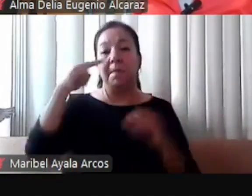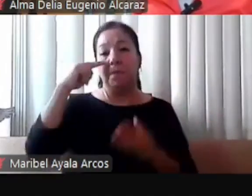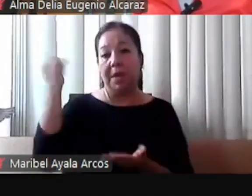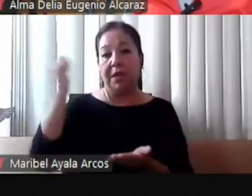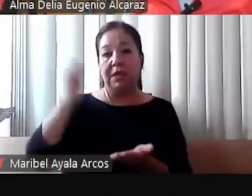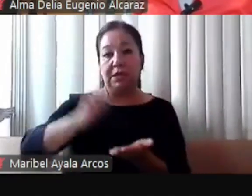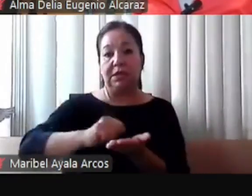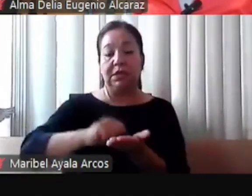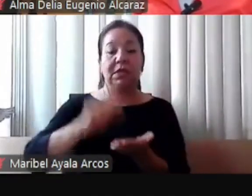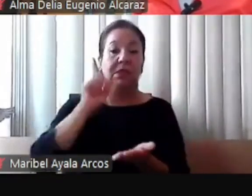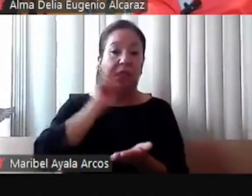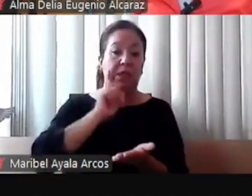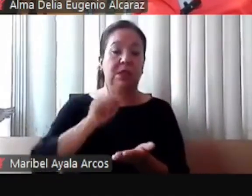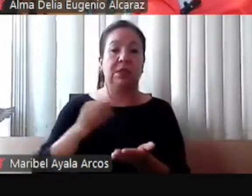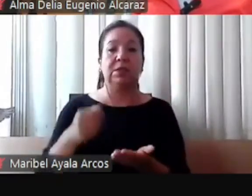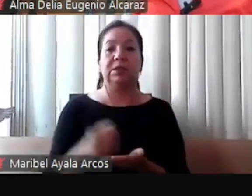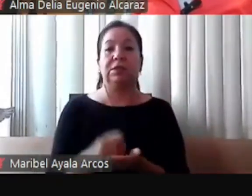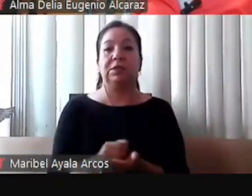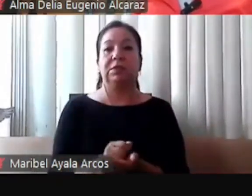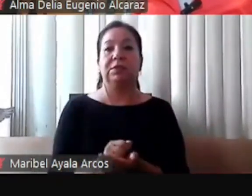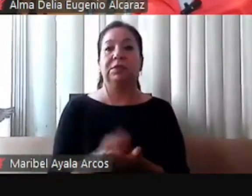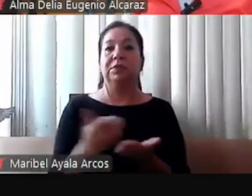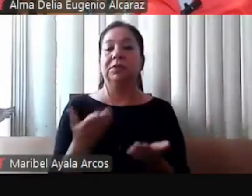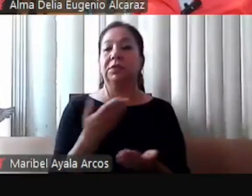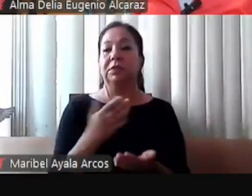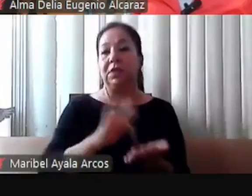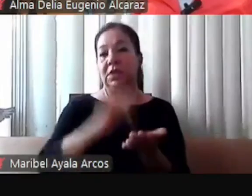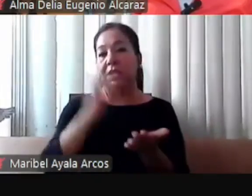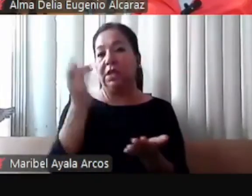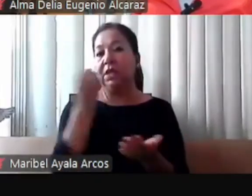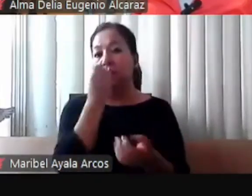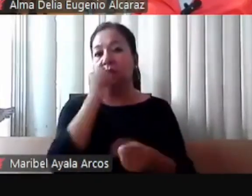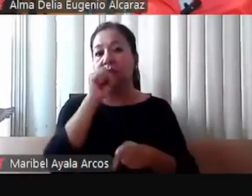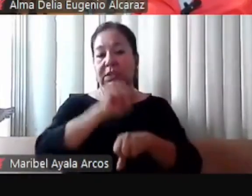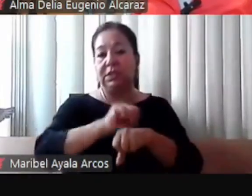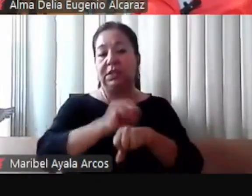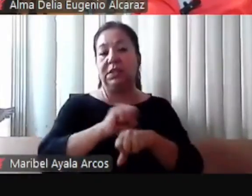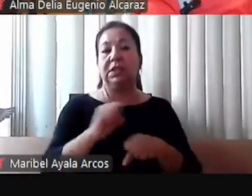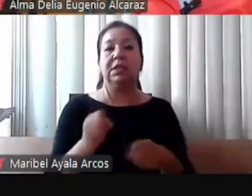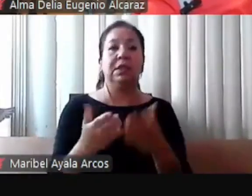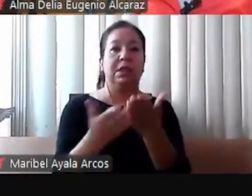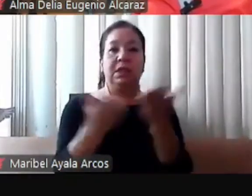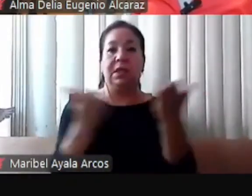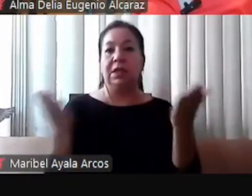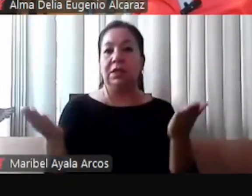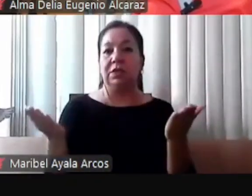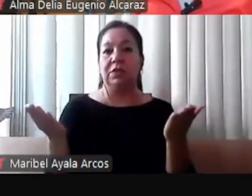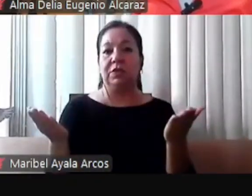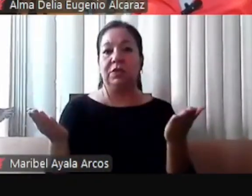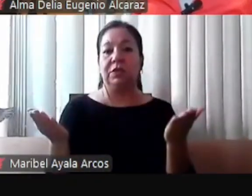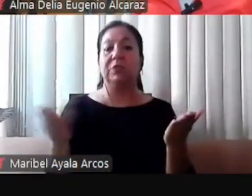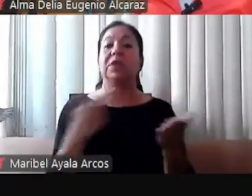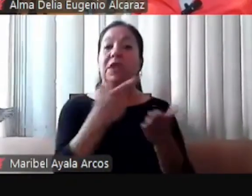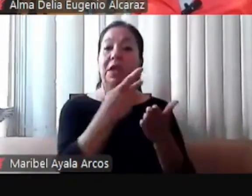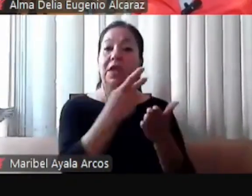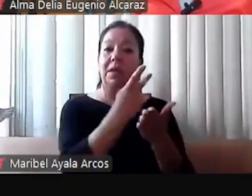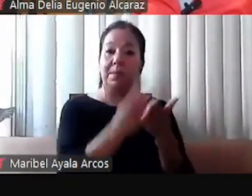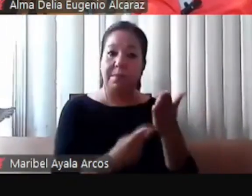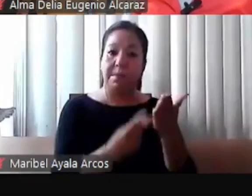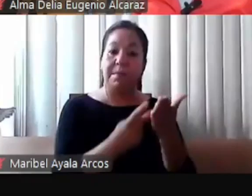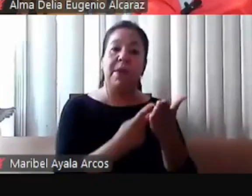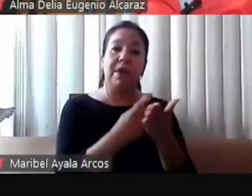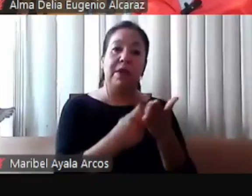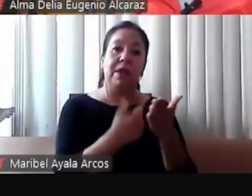magistrado. Gracias, secretario. Magistradas, magistrado, está a nuestra consideración el proyecto del que se ha dado